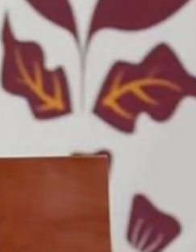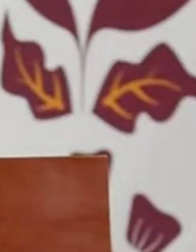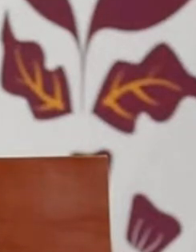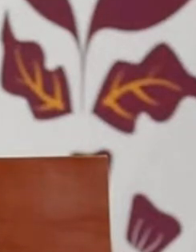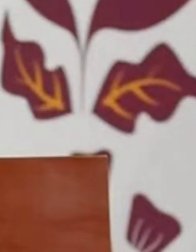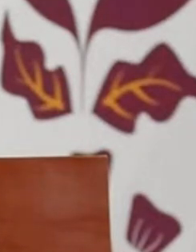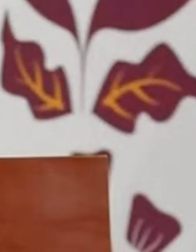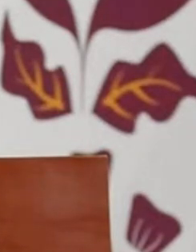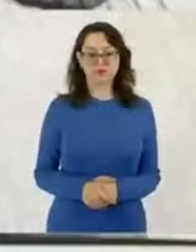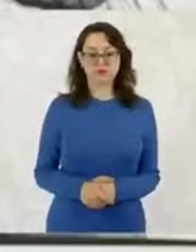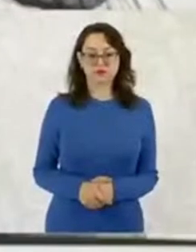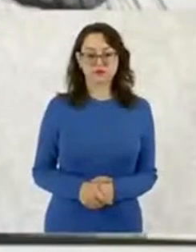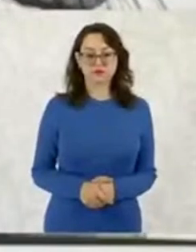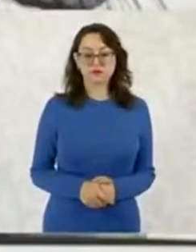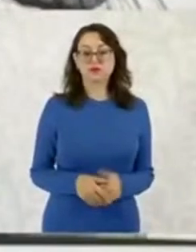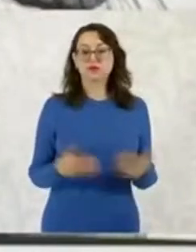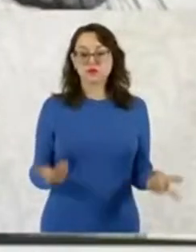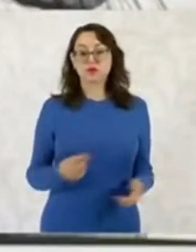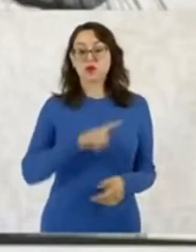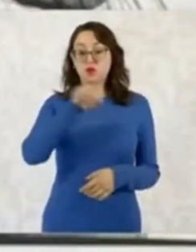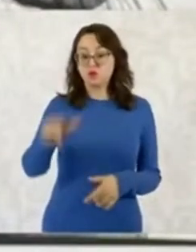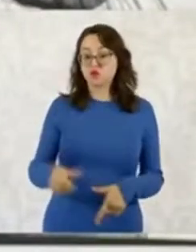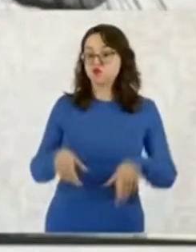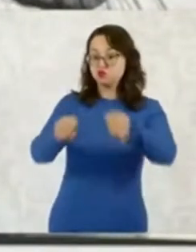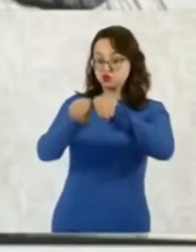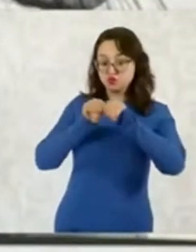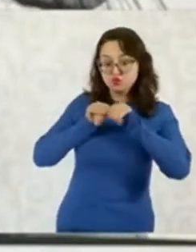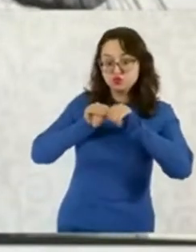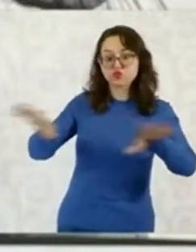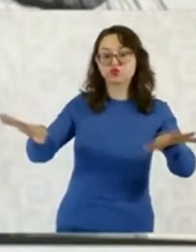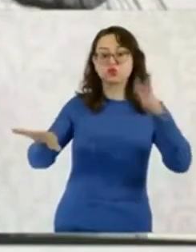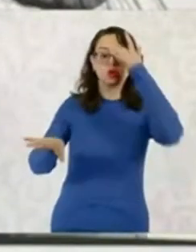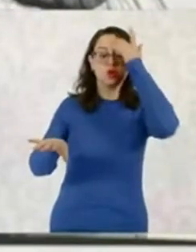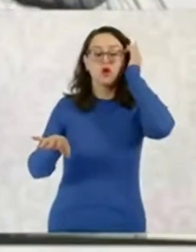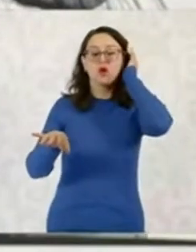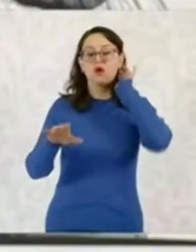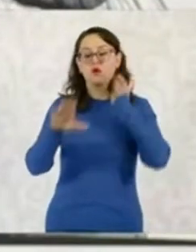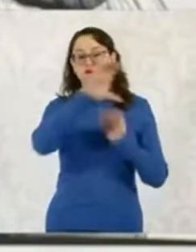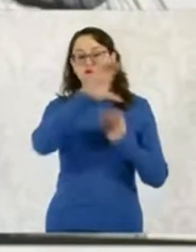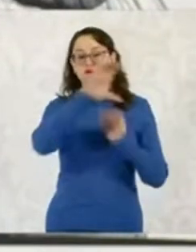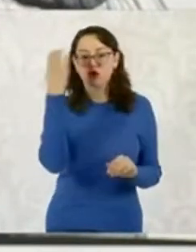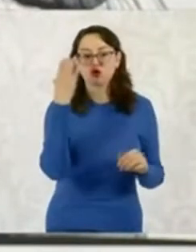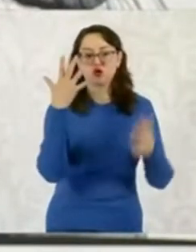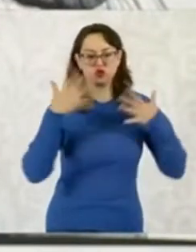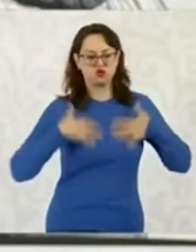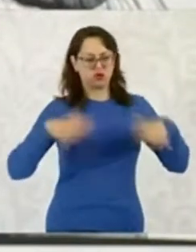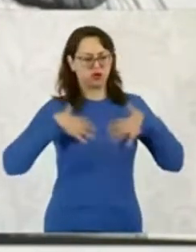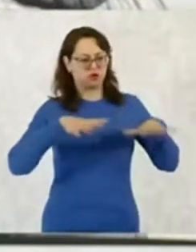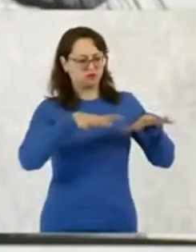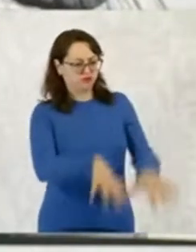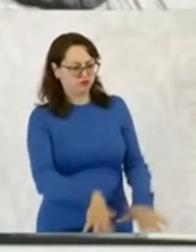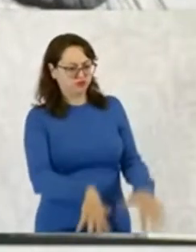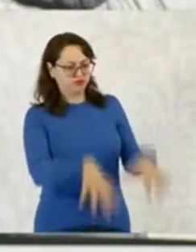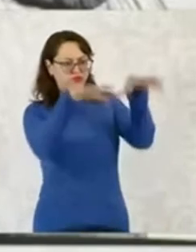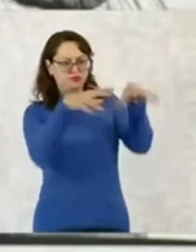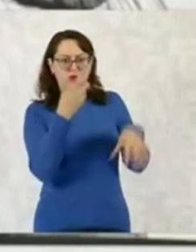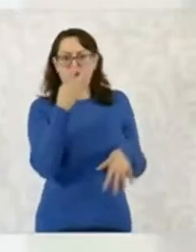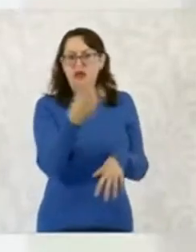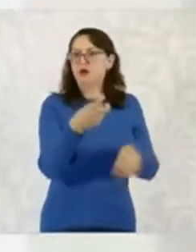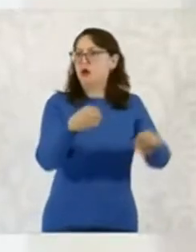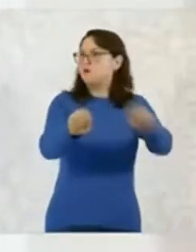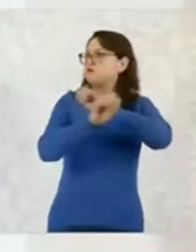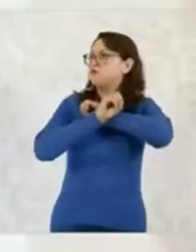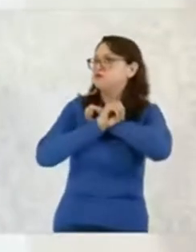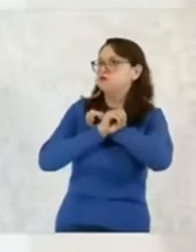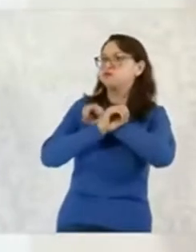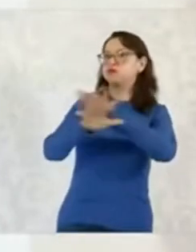con una fotografía de ropa. Eso es, digamos, los hechos. Ya la Fiscalía pues